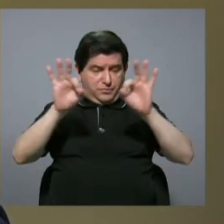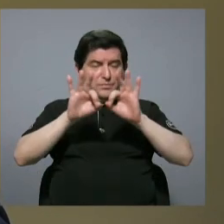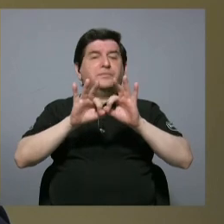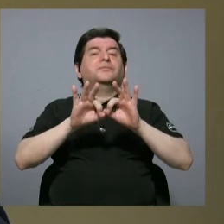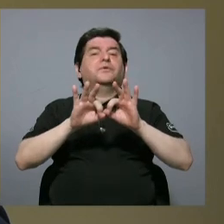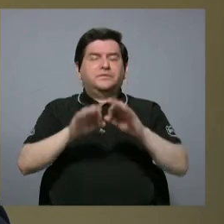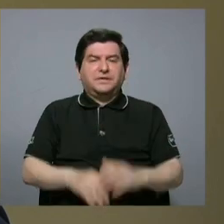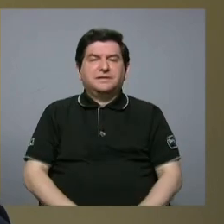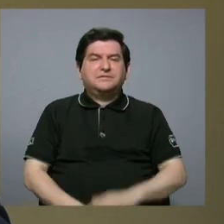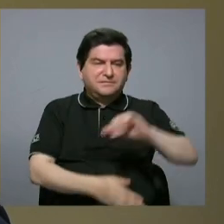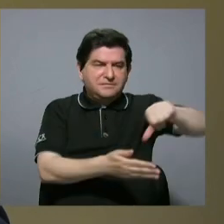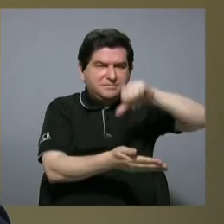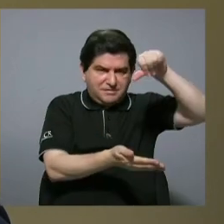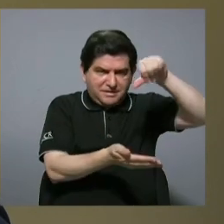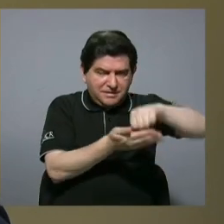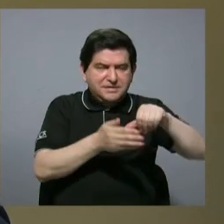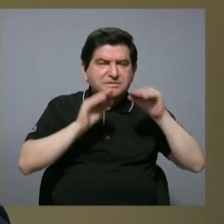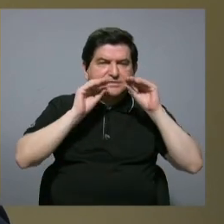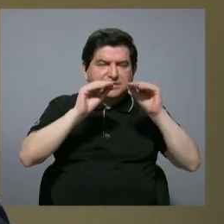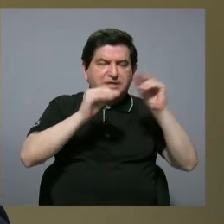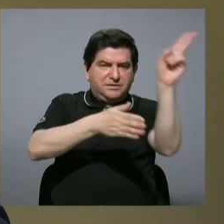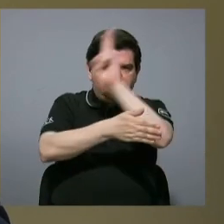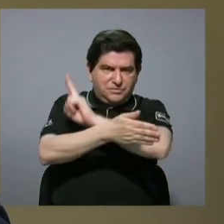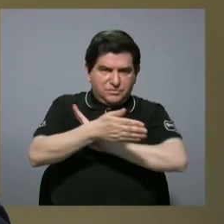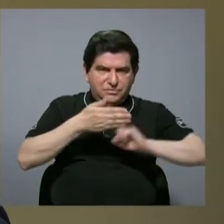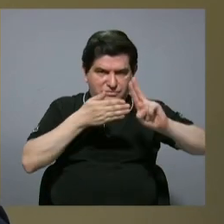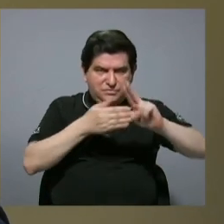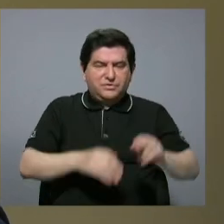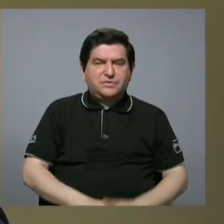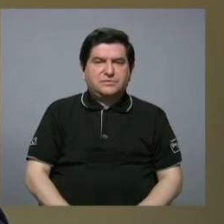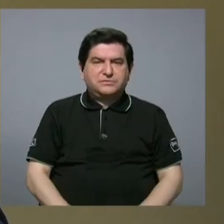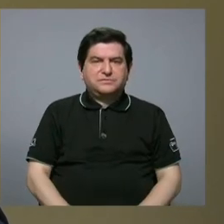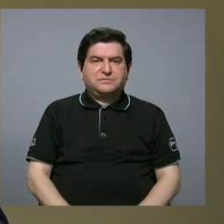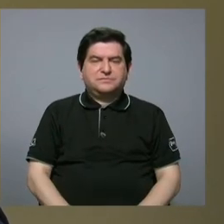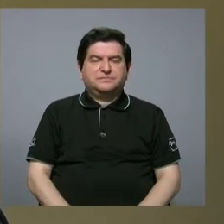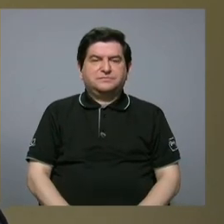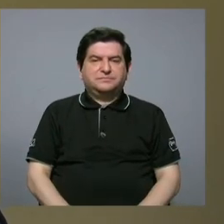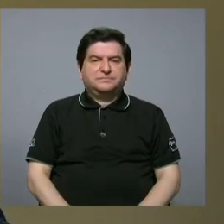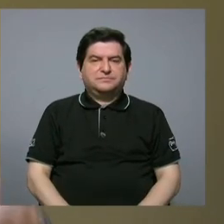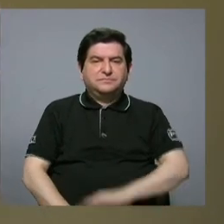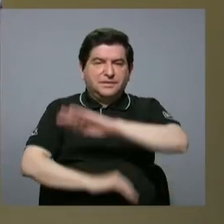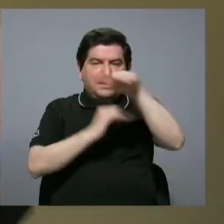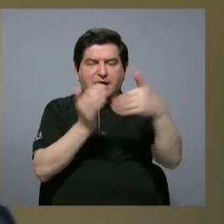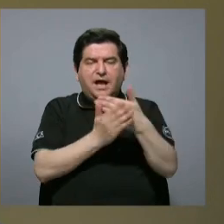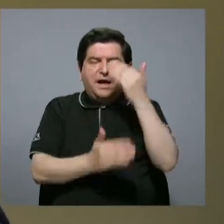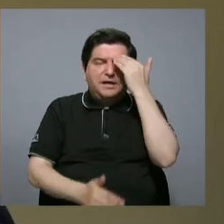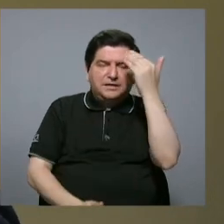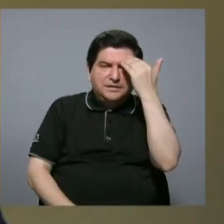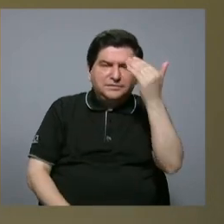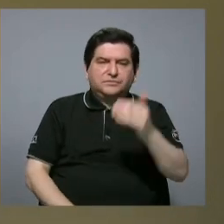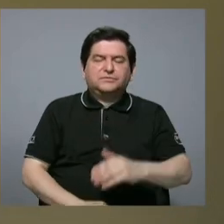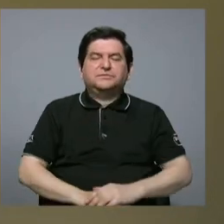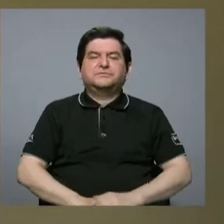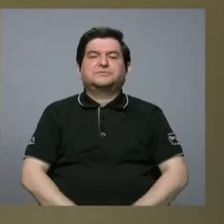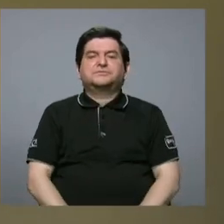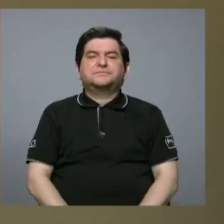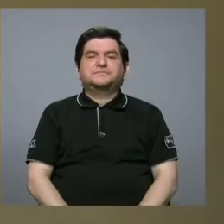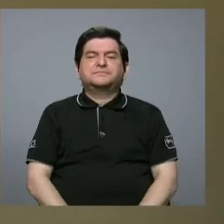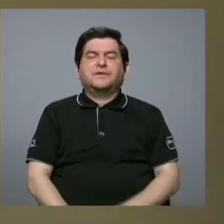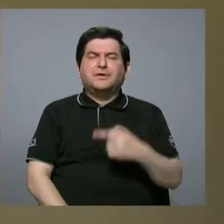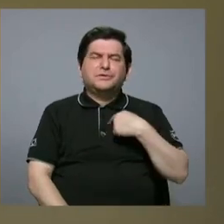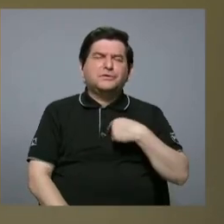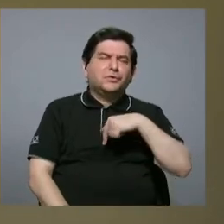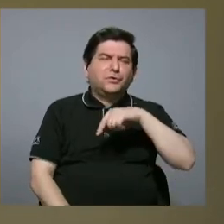de centros de educación superior significativos, y a todos los saludamos, pero le quería